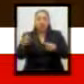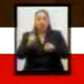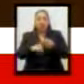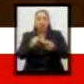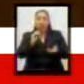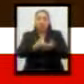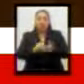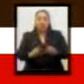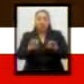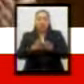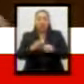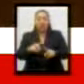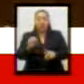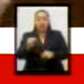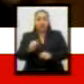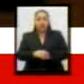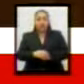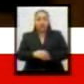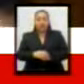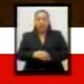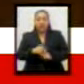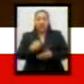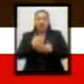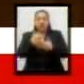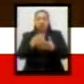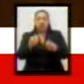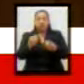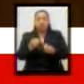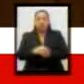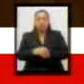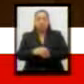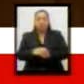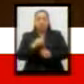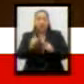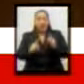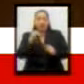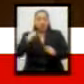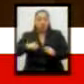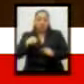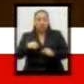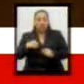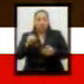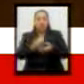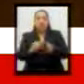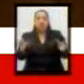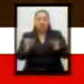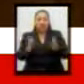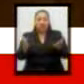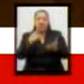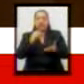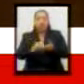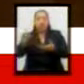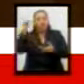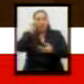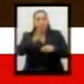salto, pero en todo caso, esto ha ayudado mucho justamente a esos municipios más pequeños donde es mucho más difícil a veces